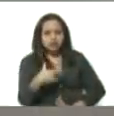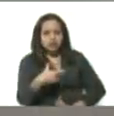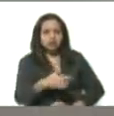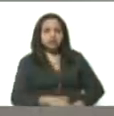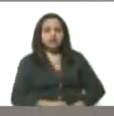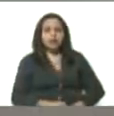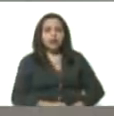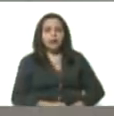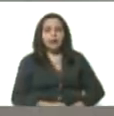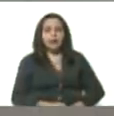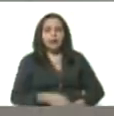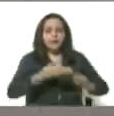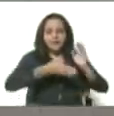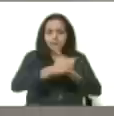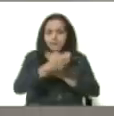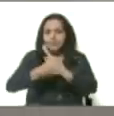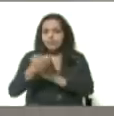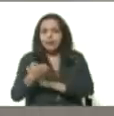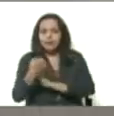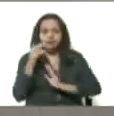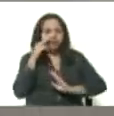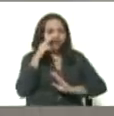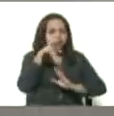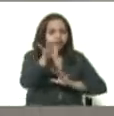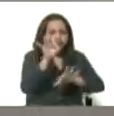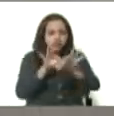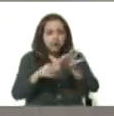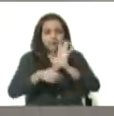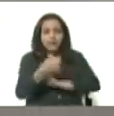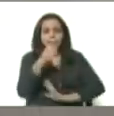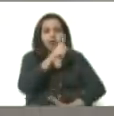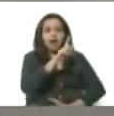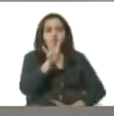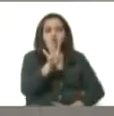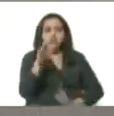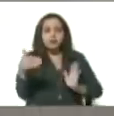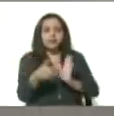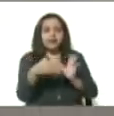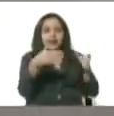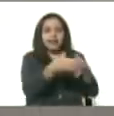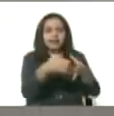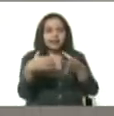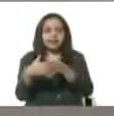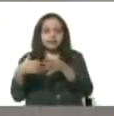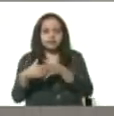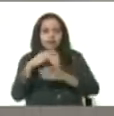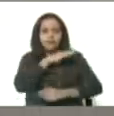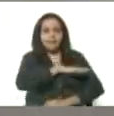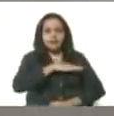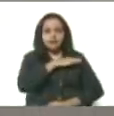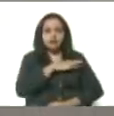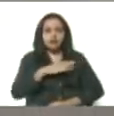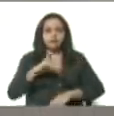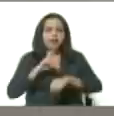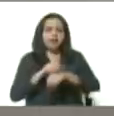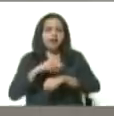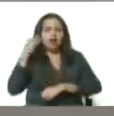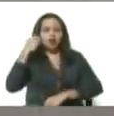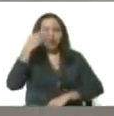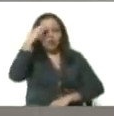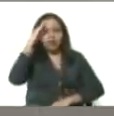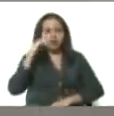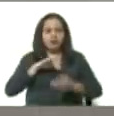personalizadas, vamos territorialmente. Bueno, están más de 14.000 equipos de la Misión Médica Cubana, de